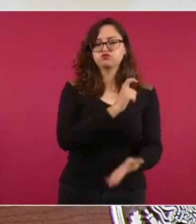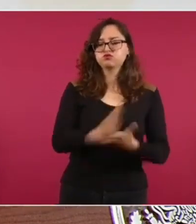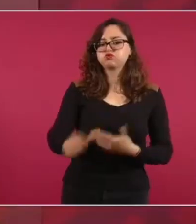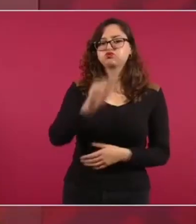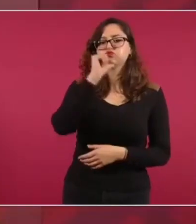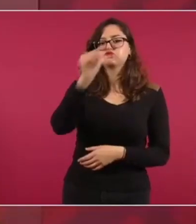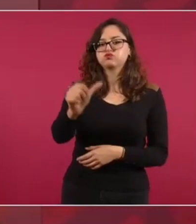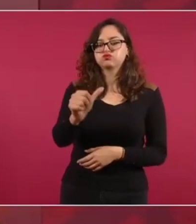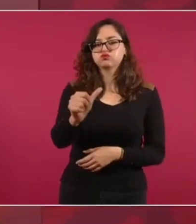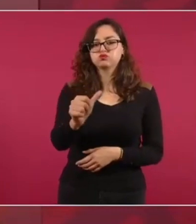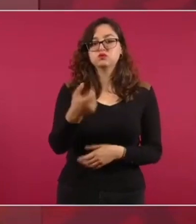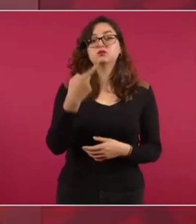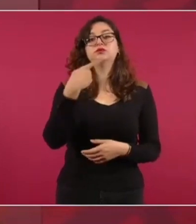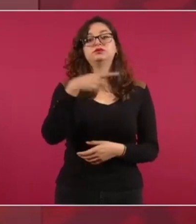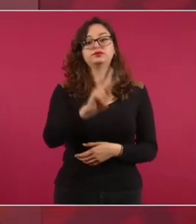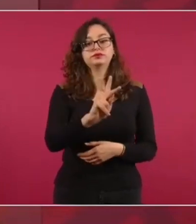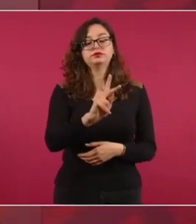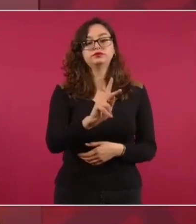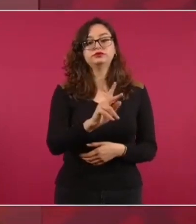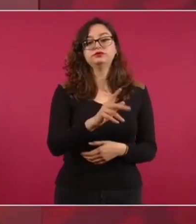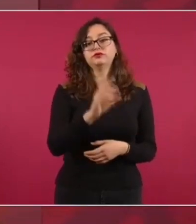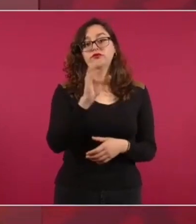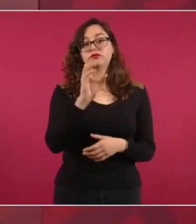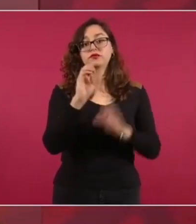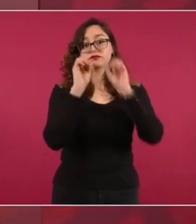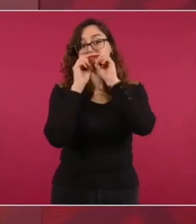eran deducibles los impuestos